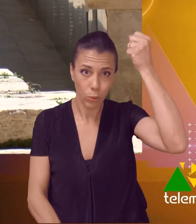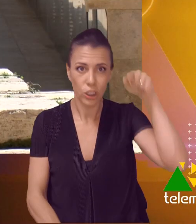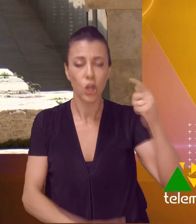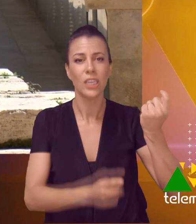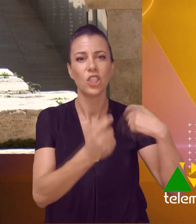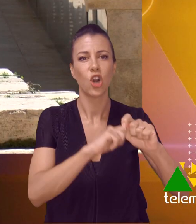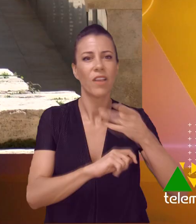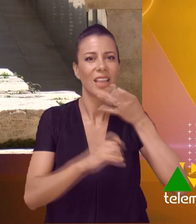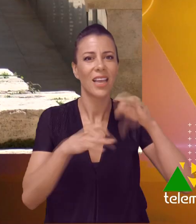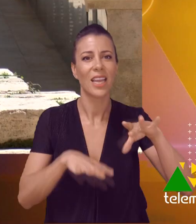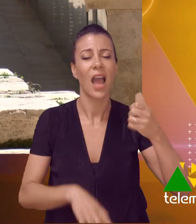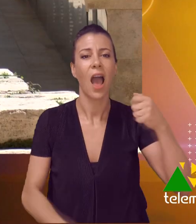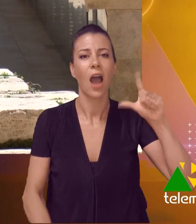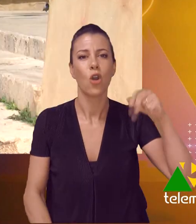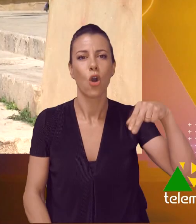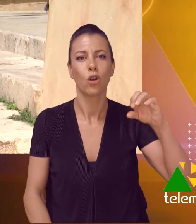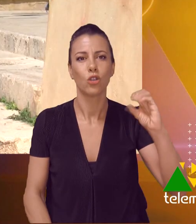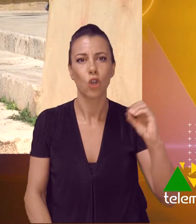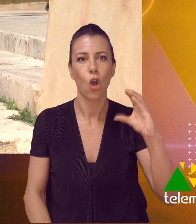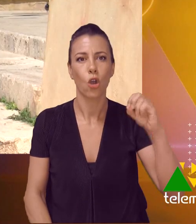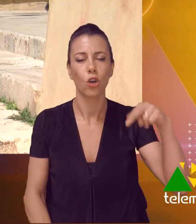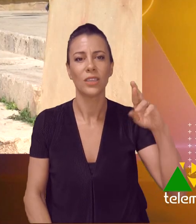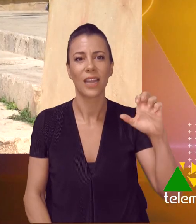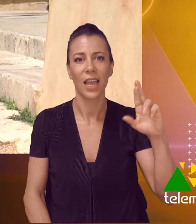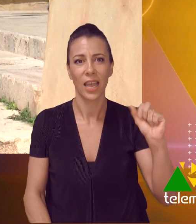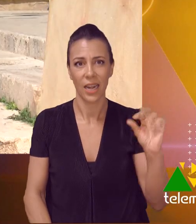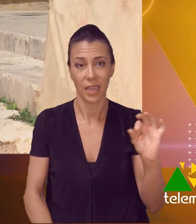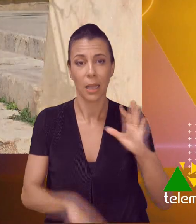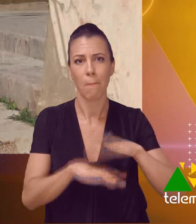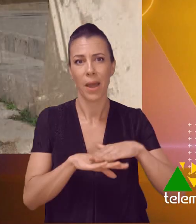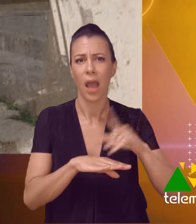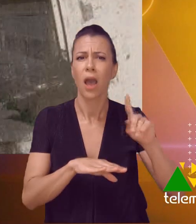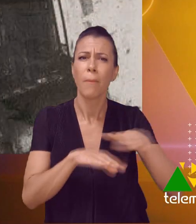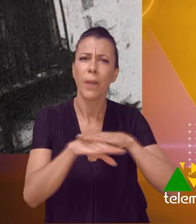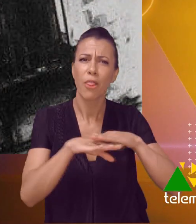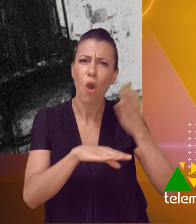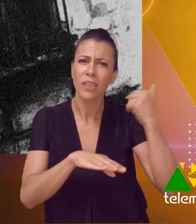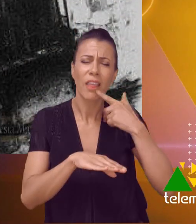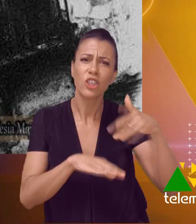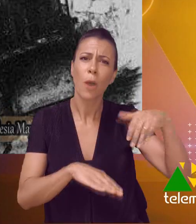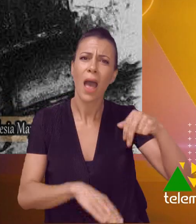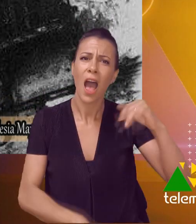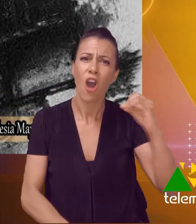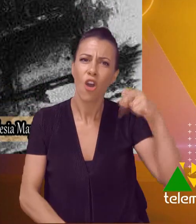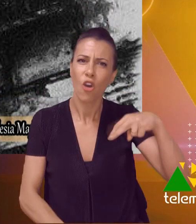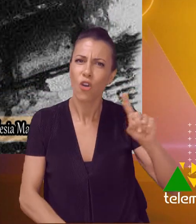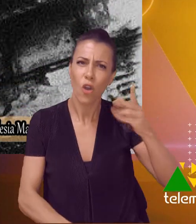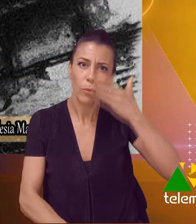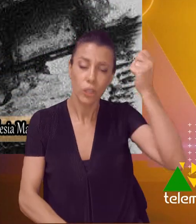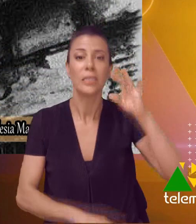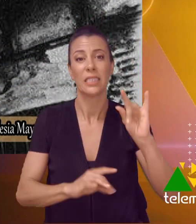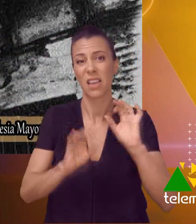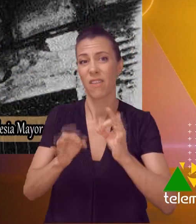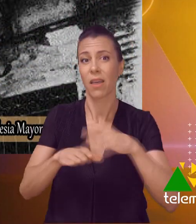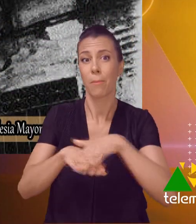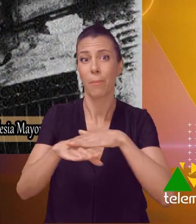venden a Alonso de Contreras para hacer su casa. A la Rambla del Manjón. Perdón, a la Rambla del Manjón, la Rambla de Capuchinos. Sí. Se lo venden a Alonso de